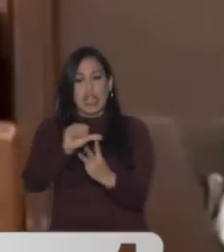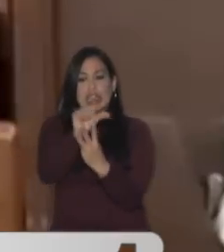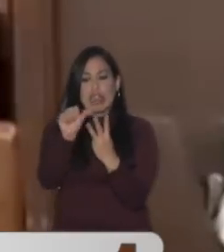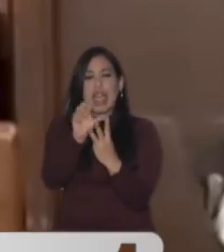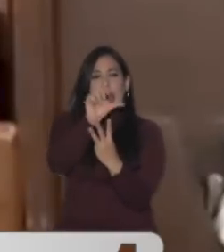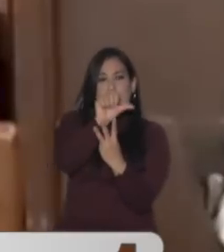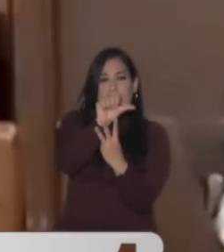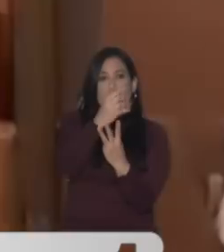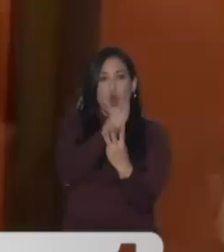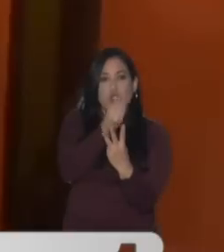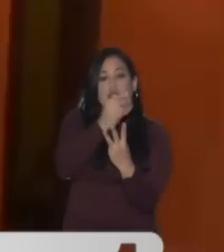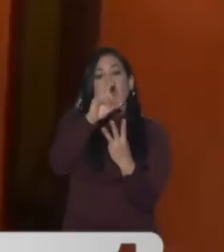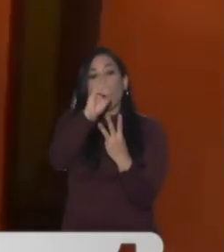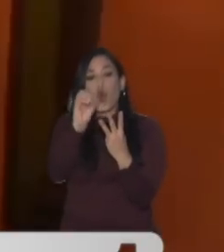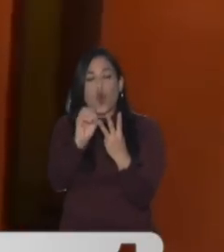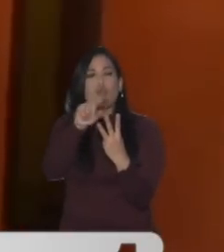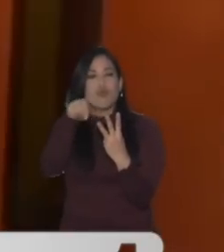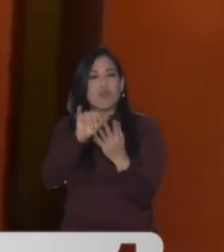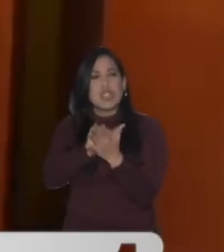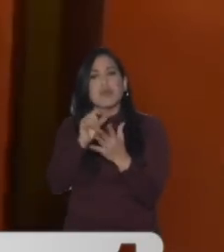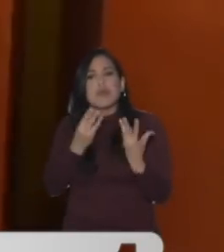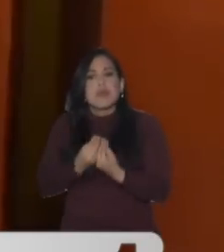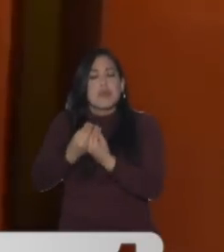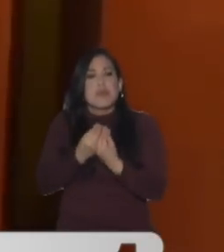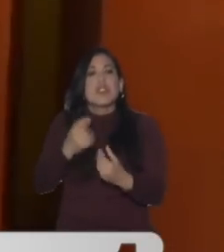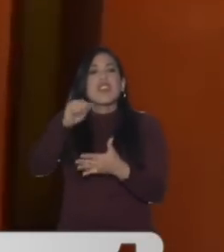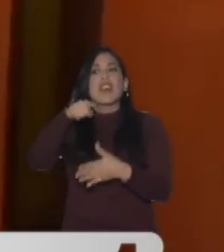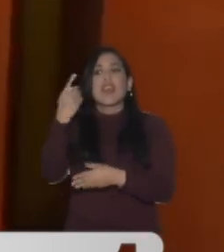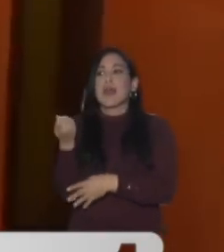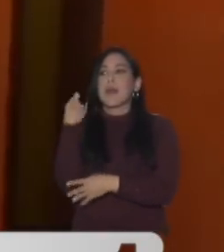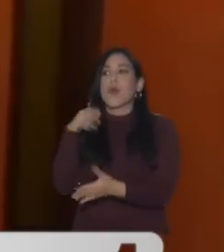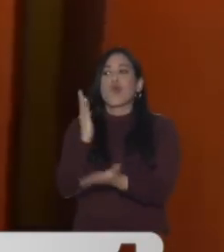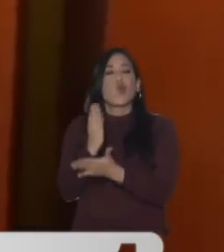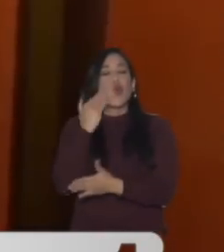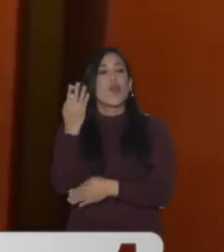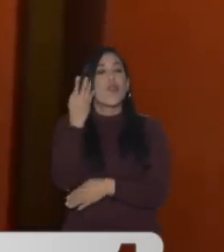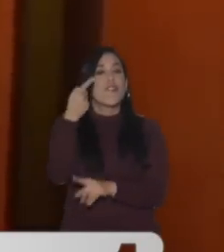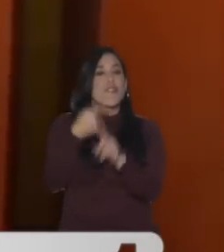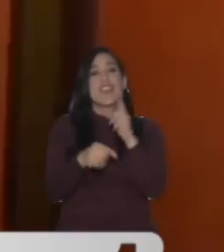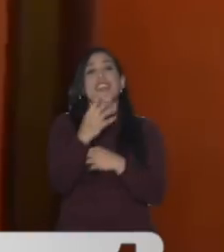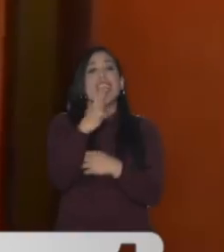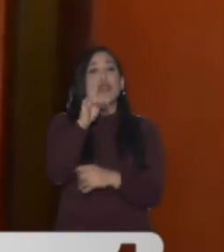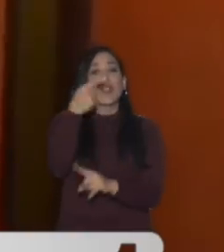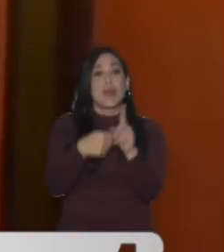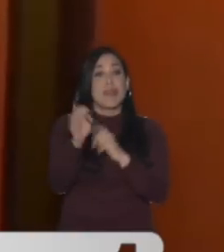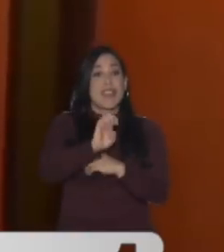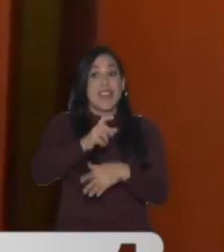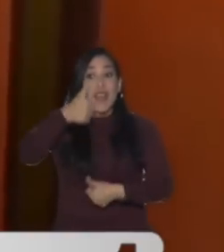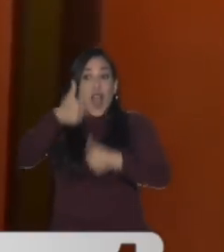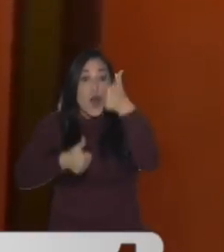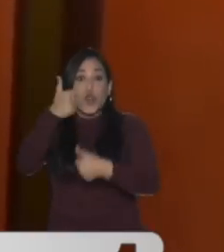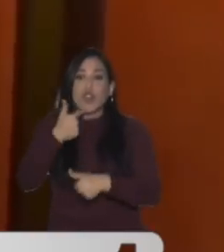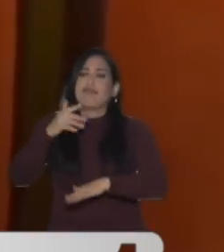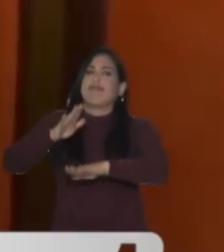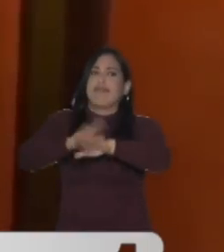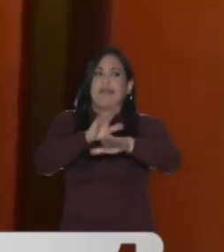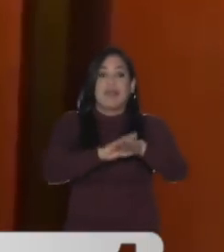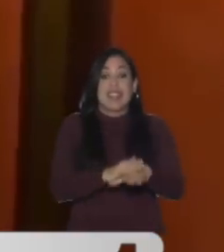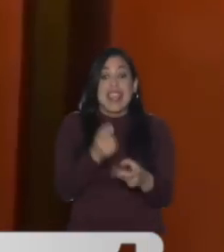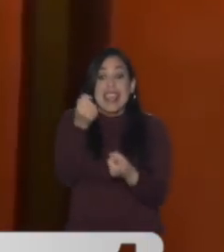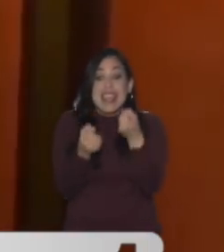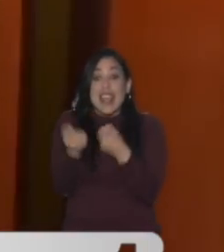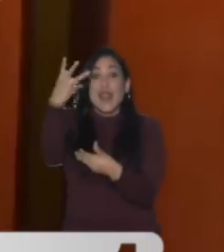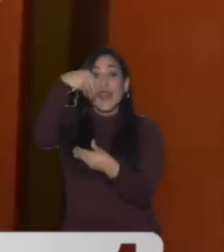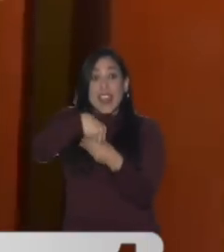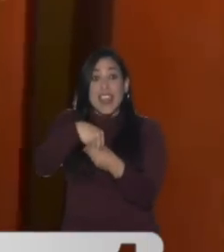personas que acompañaba a estas personas, se dio el pasado 14 de enero, cuando las autoridades manifestaron que al interior